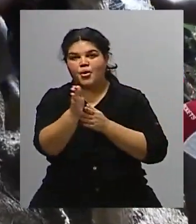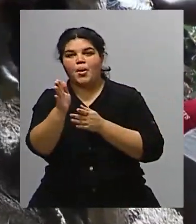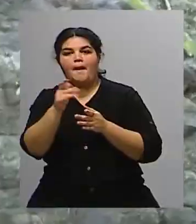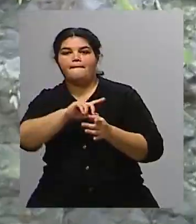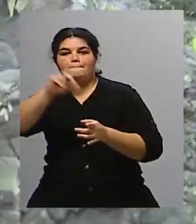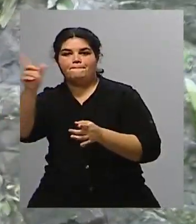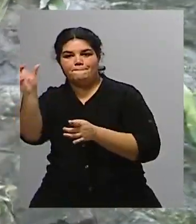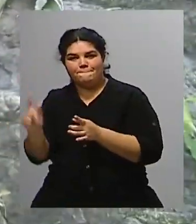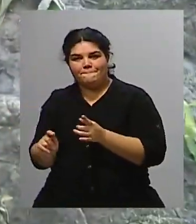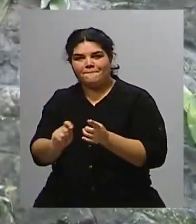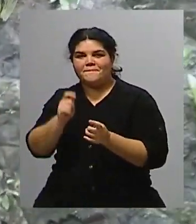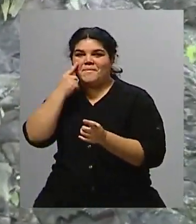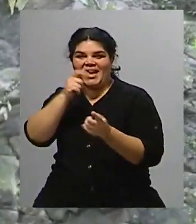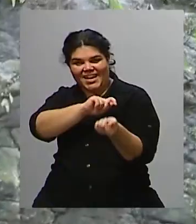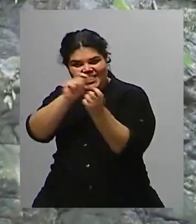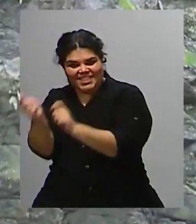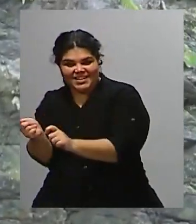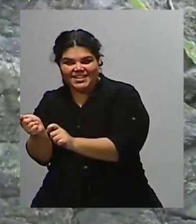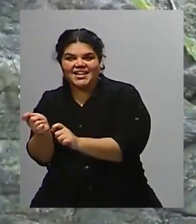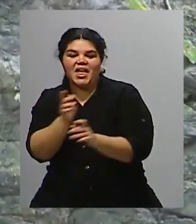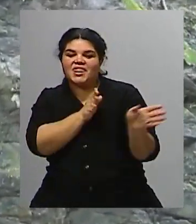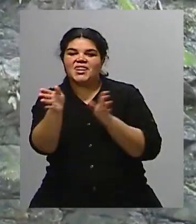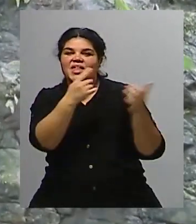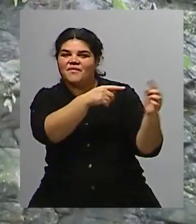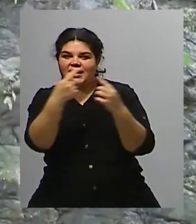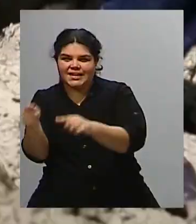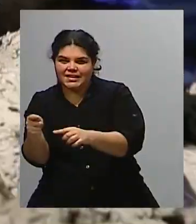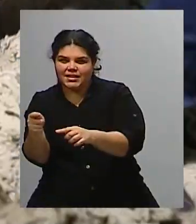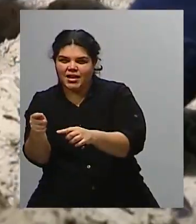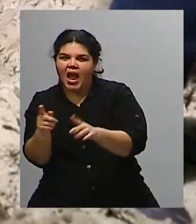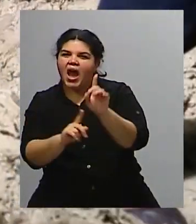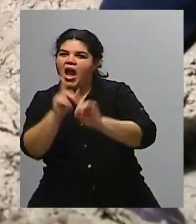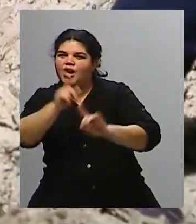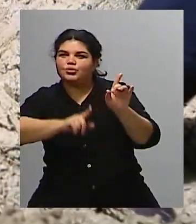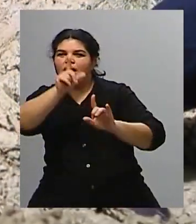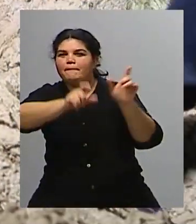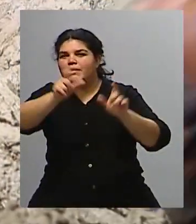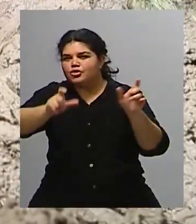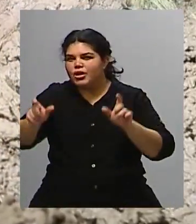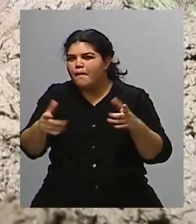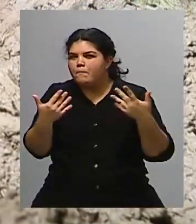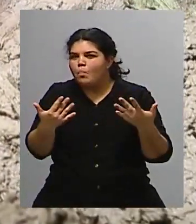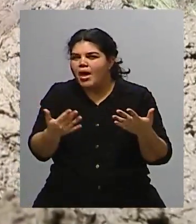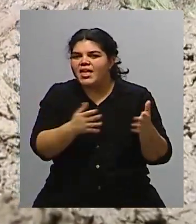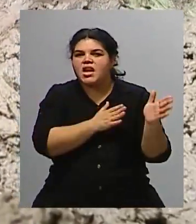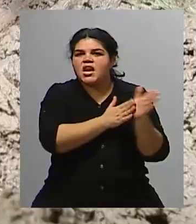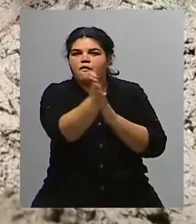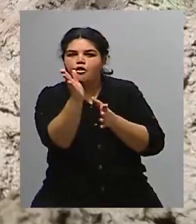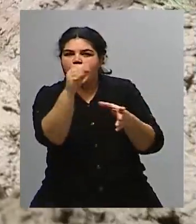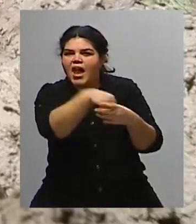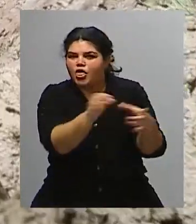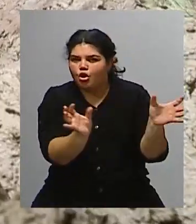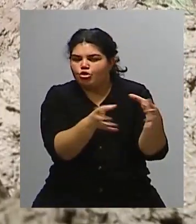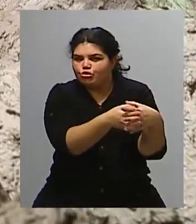la categoría de refugiados, ¿no? Sí, sin lugar a dudas, hay muchos de los migrantes,